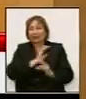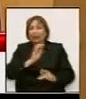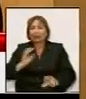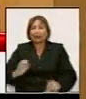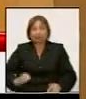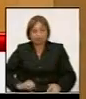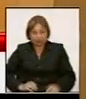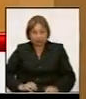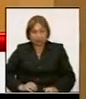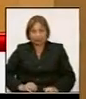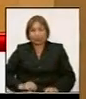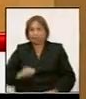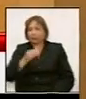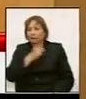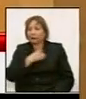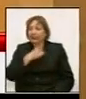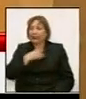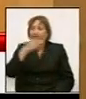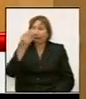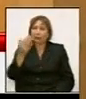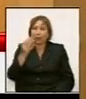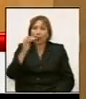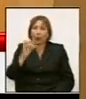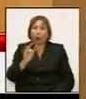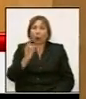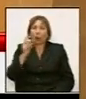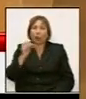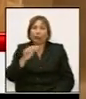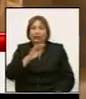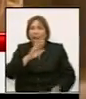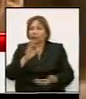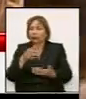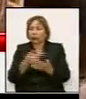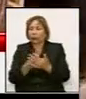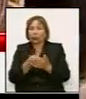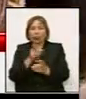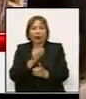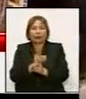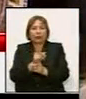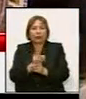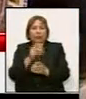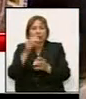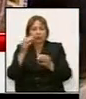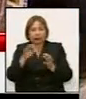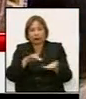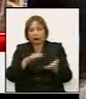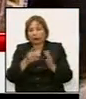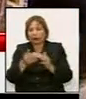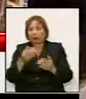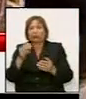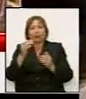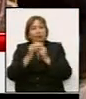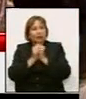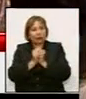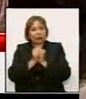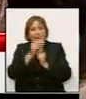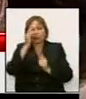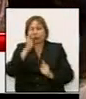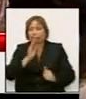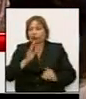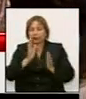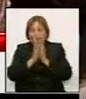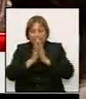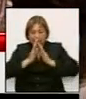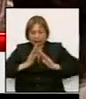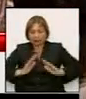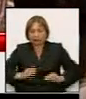Señor, el alma de nuestro hermano Juan y las almas de todos los fieles difuntos, por la misericordia de Dios,